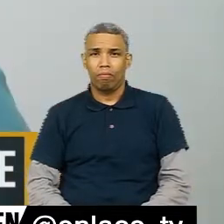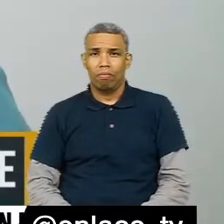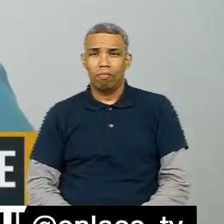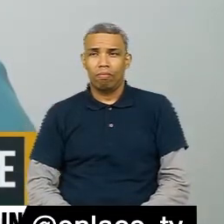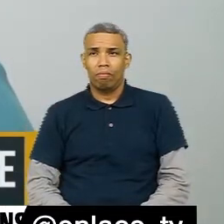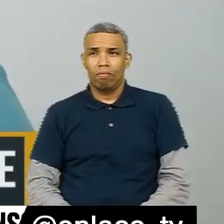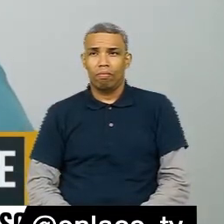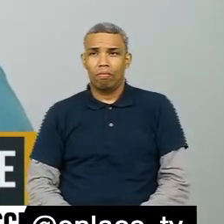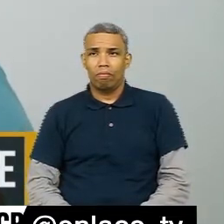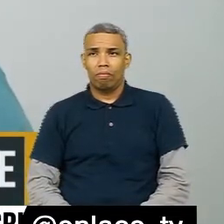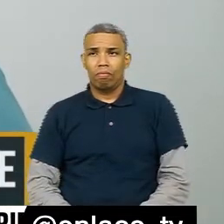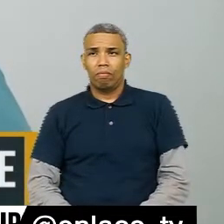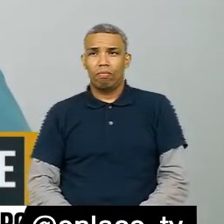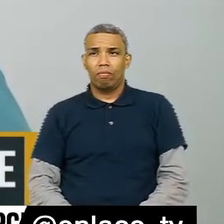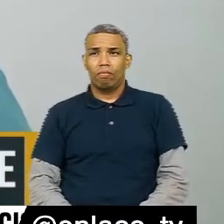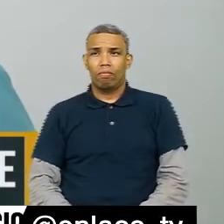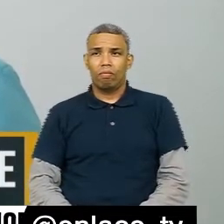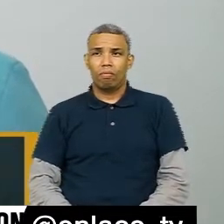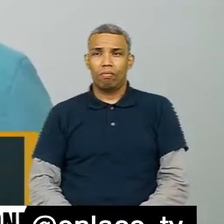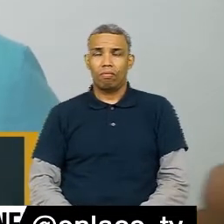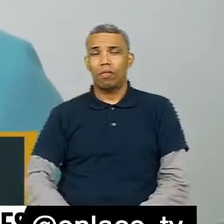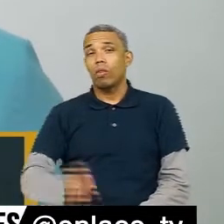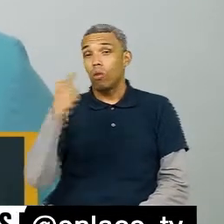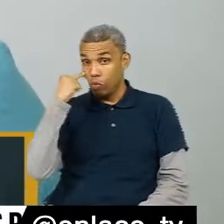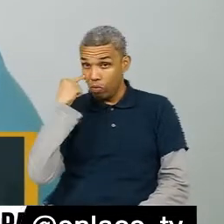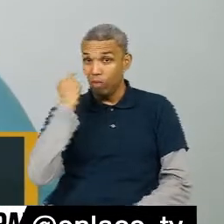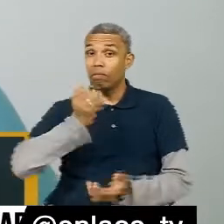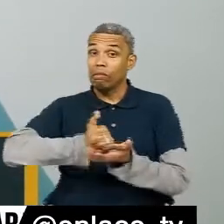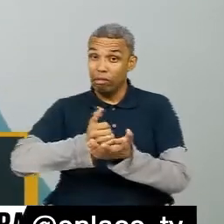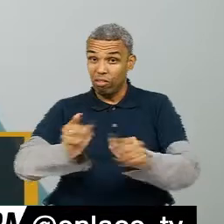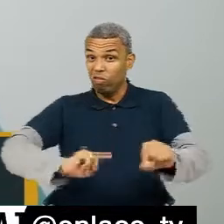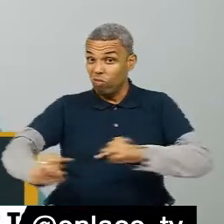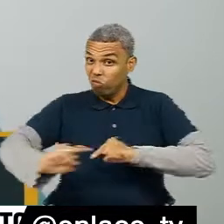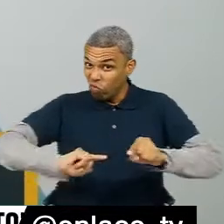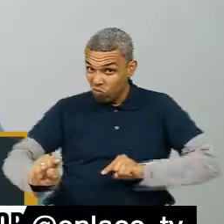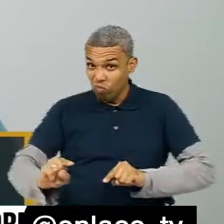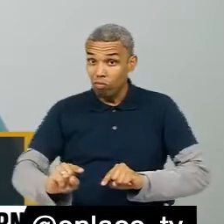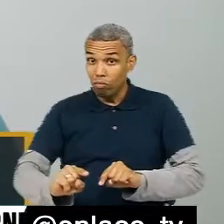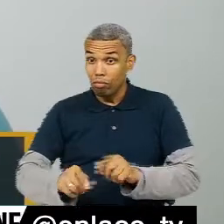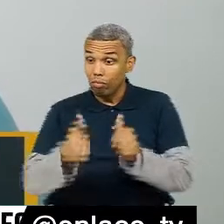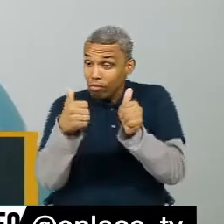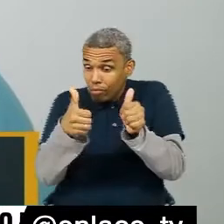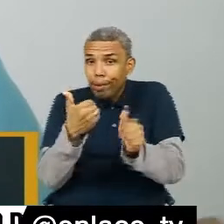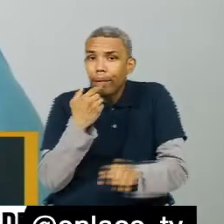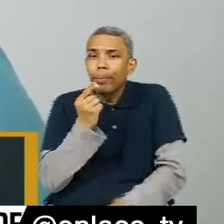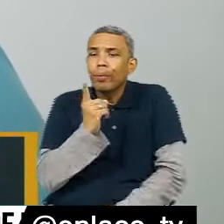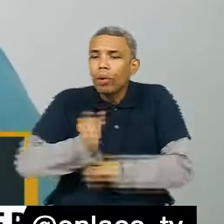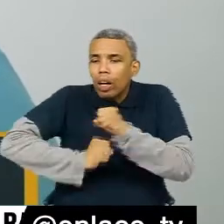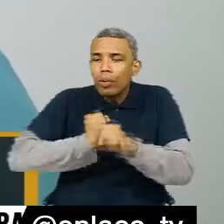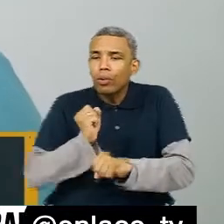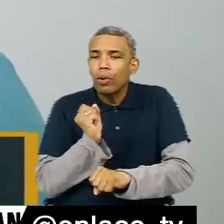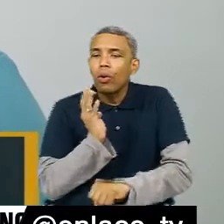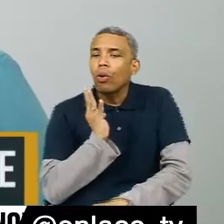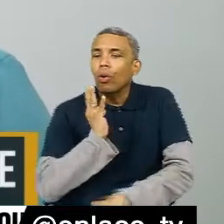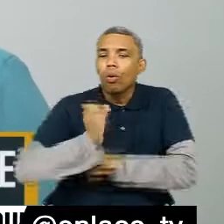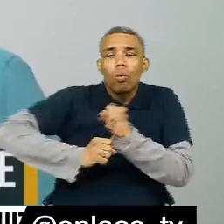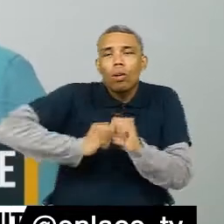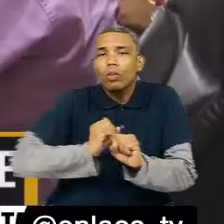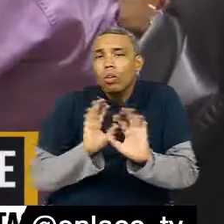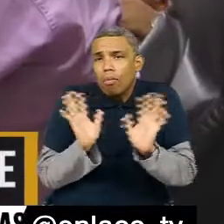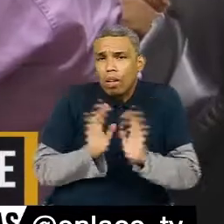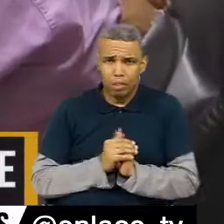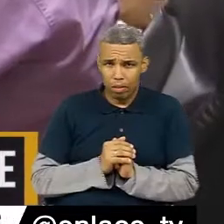Ojo, que la acción comunal es muy importante, pero no solamente para que sea tenida en cuenta cada 4 años, sino en todos los 365 días